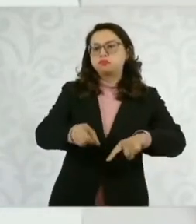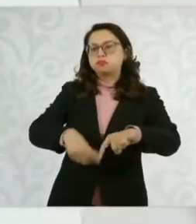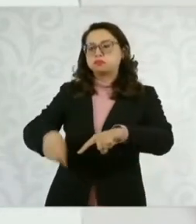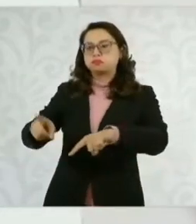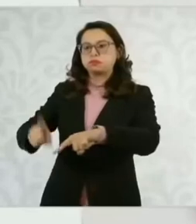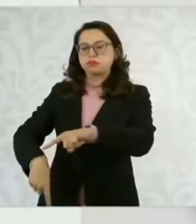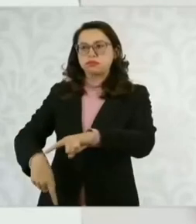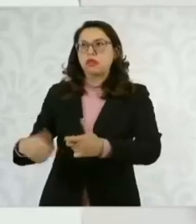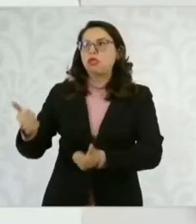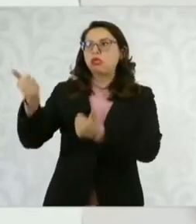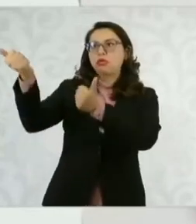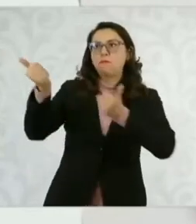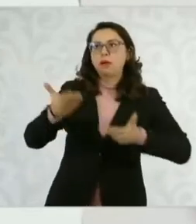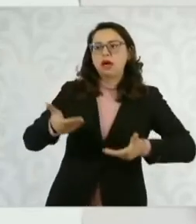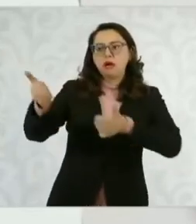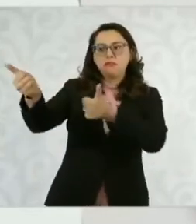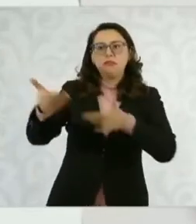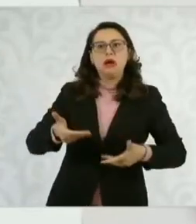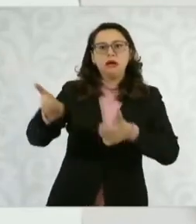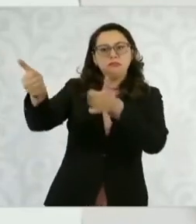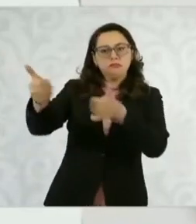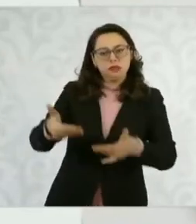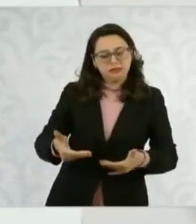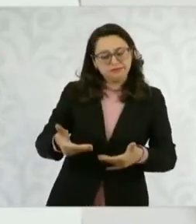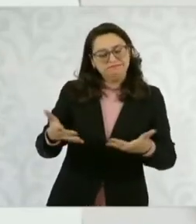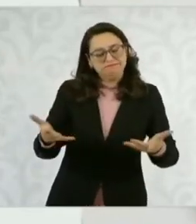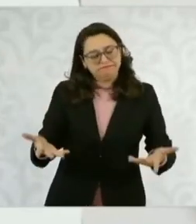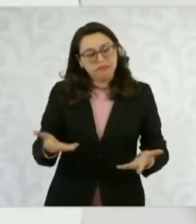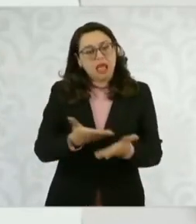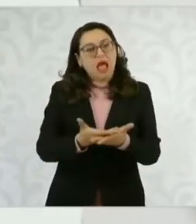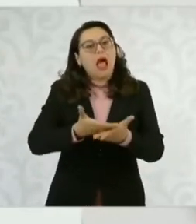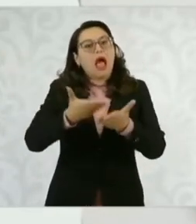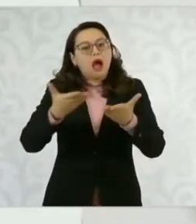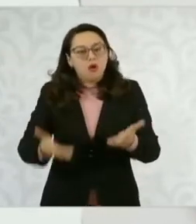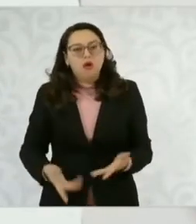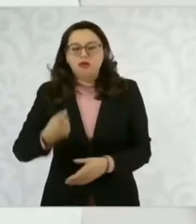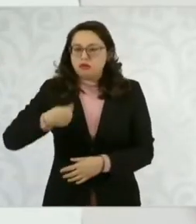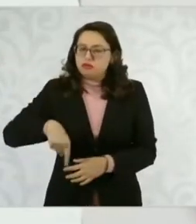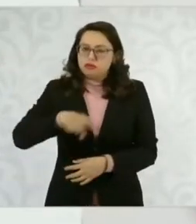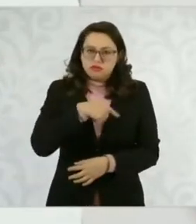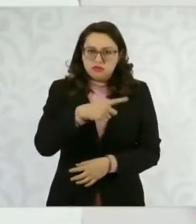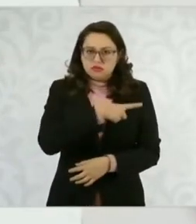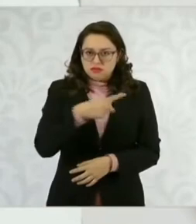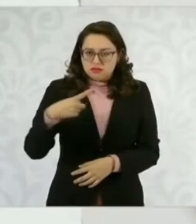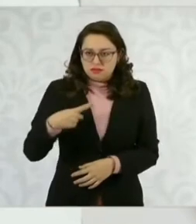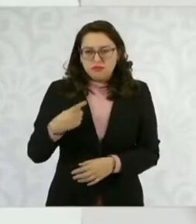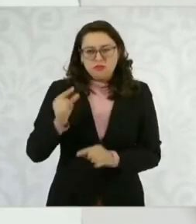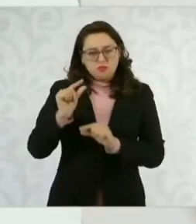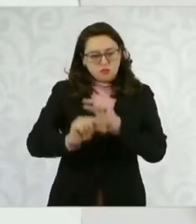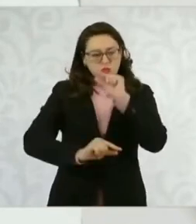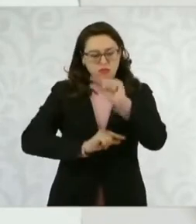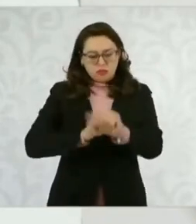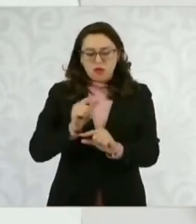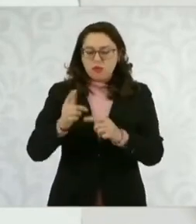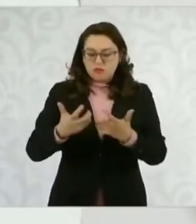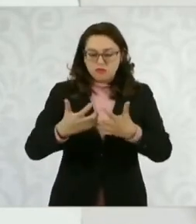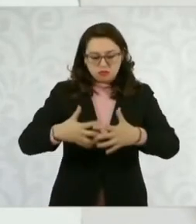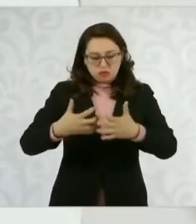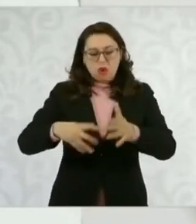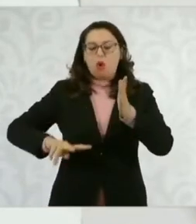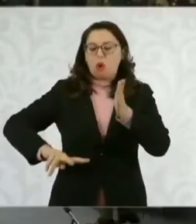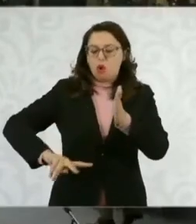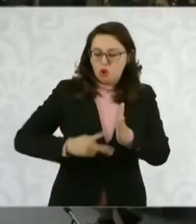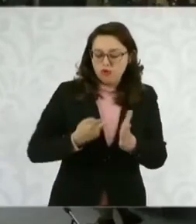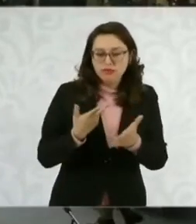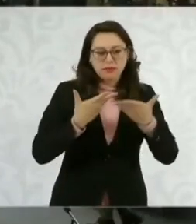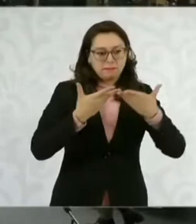fortalecer la producción nacional con empresas nacionales, desde las microempresas hasta las grandes empresas,